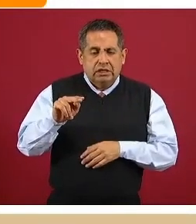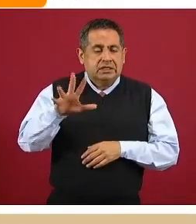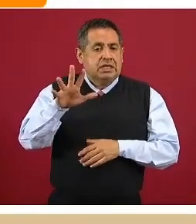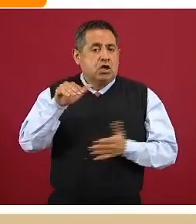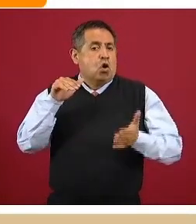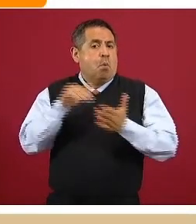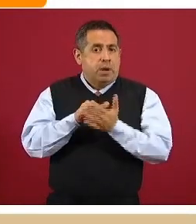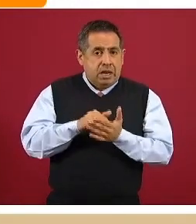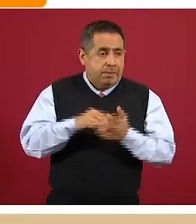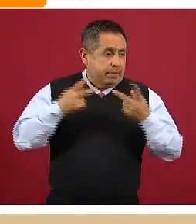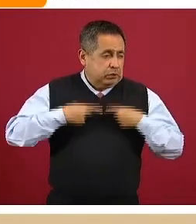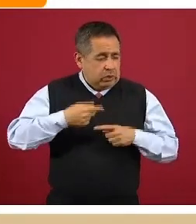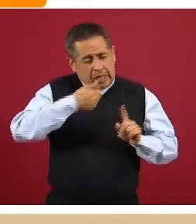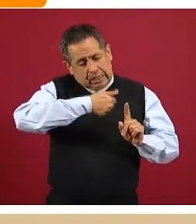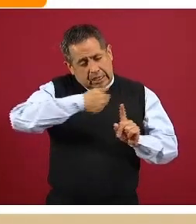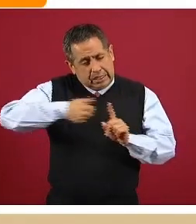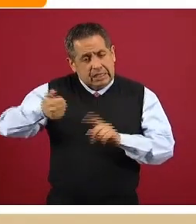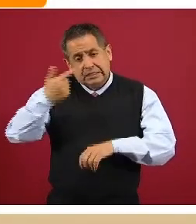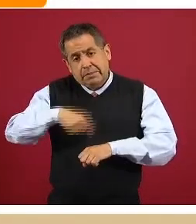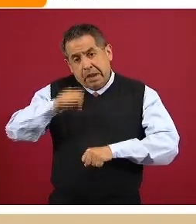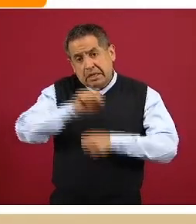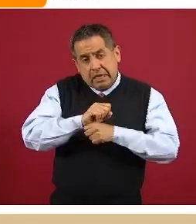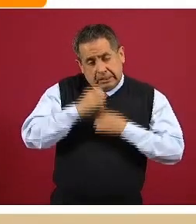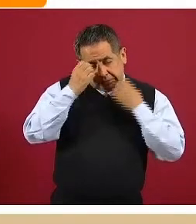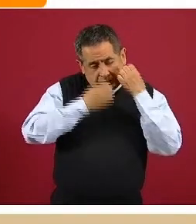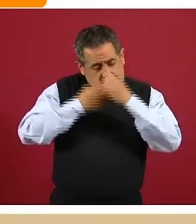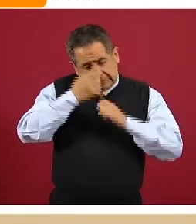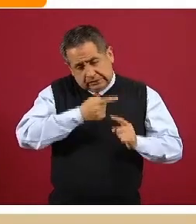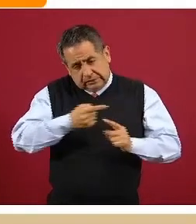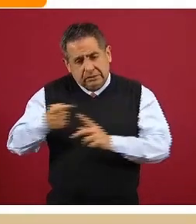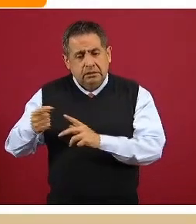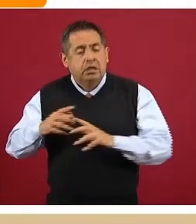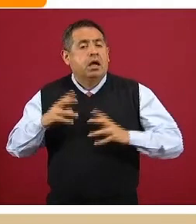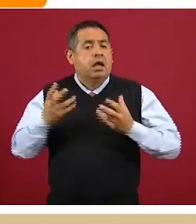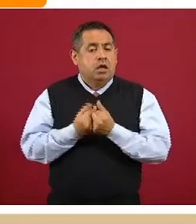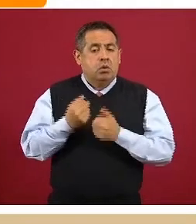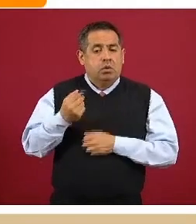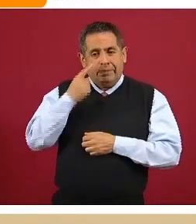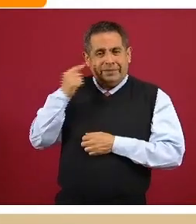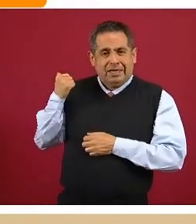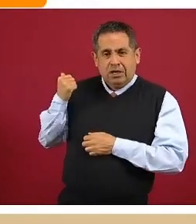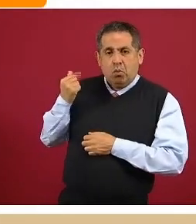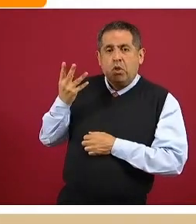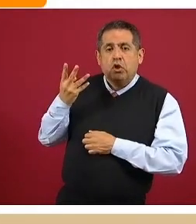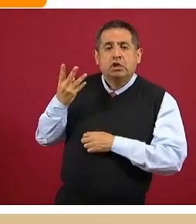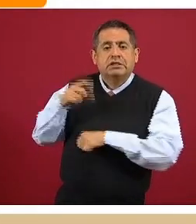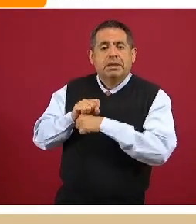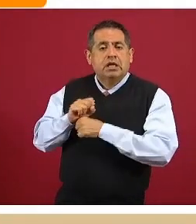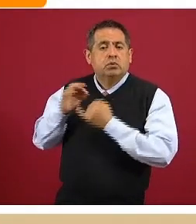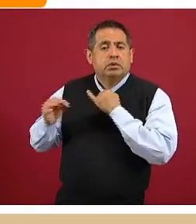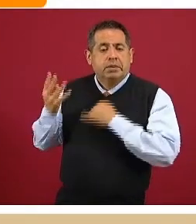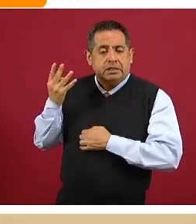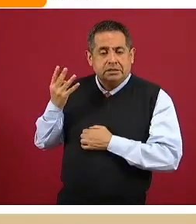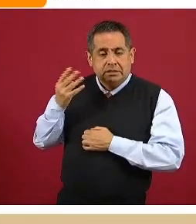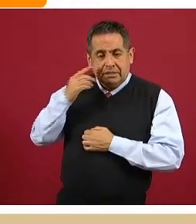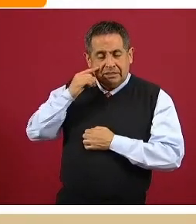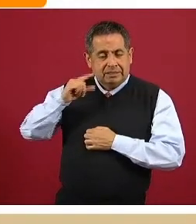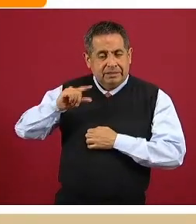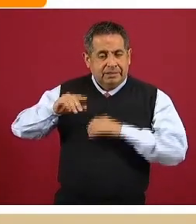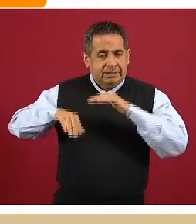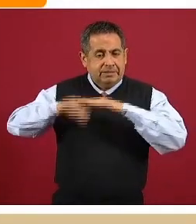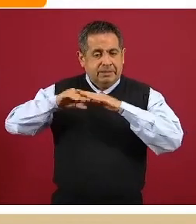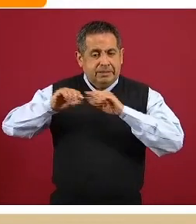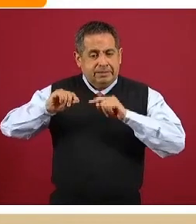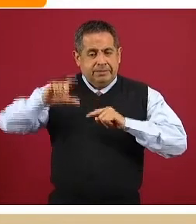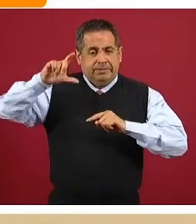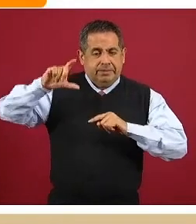85,000 muestras para cada una de las semanas. Ahí las podemos ver, son estas 4 últimas semanas cuando vemos la altura completa de